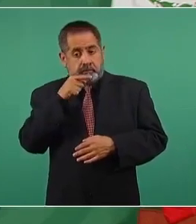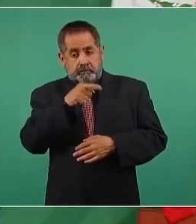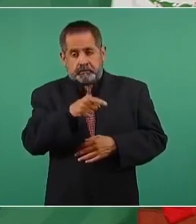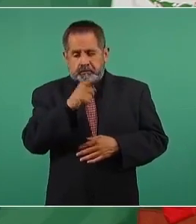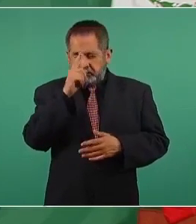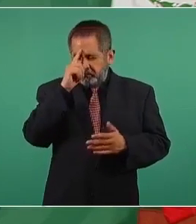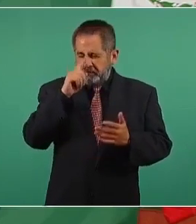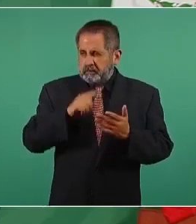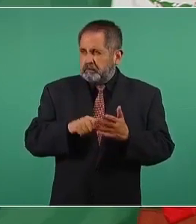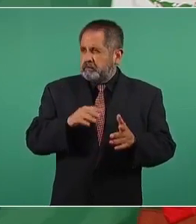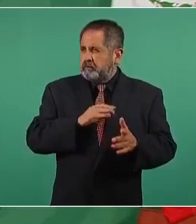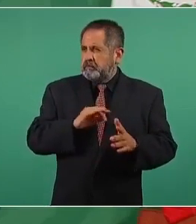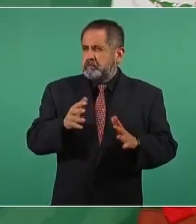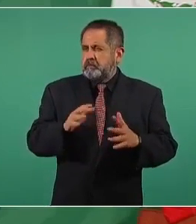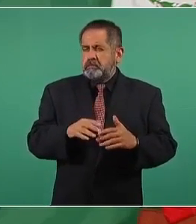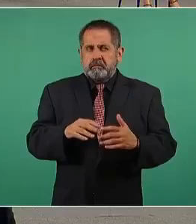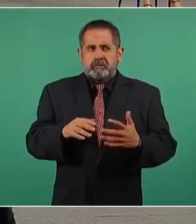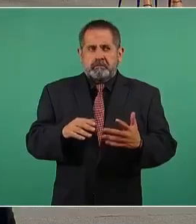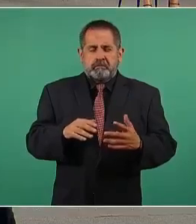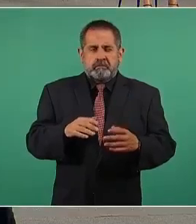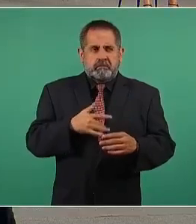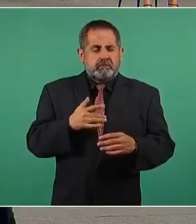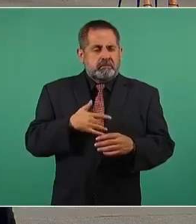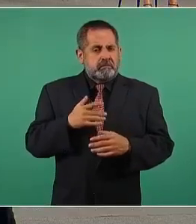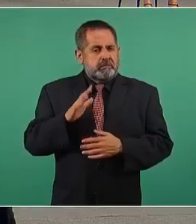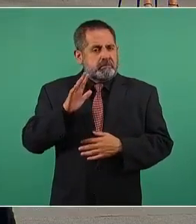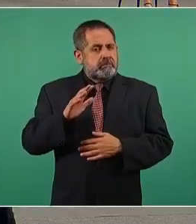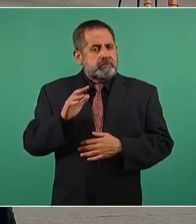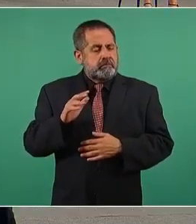creo que de 8,